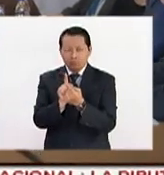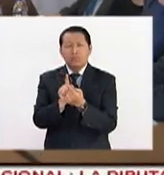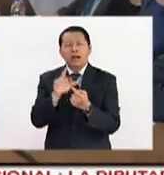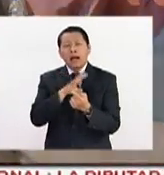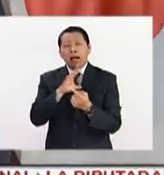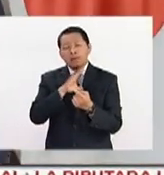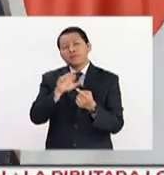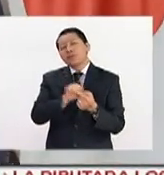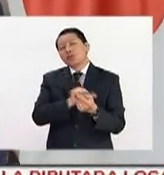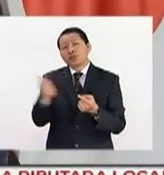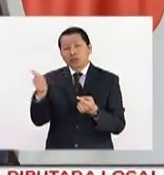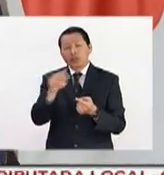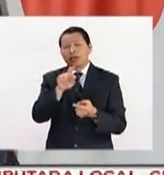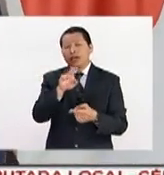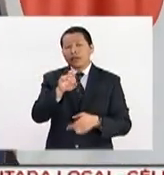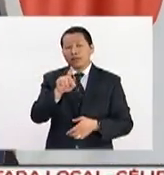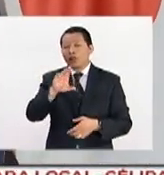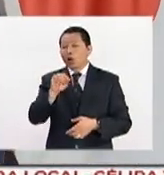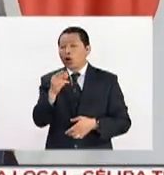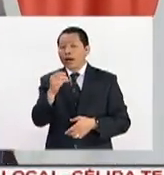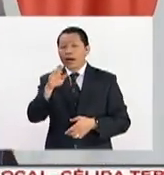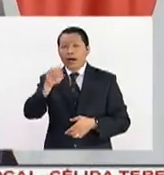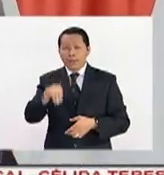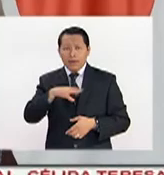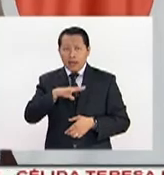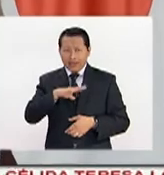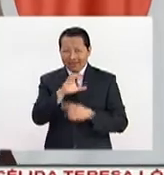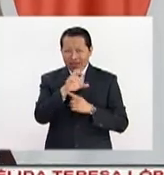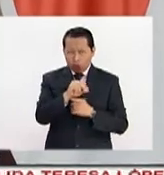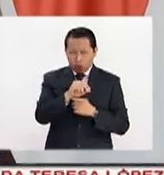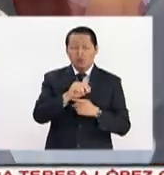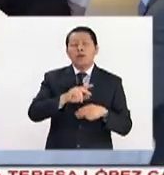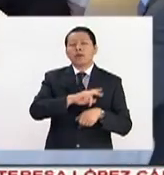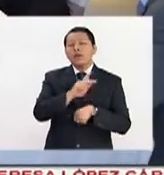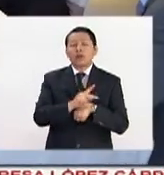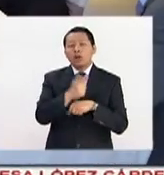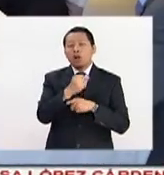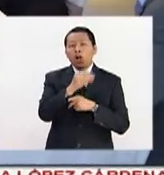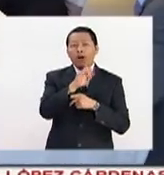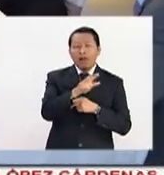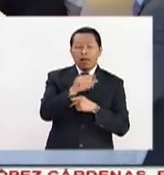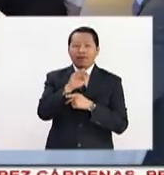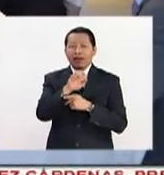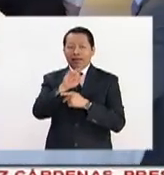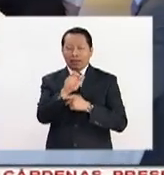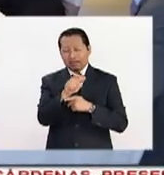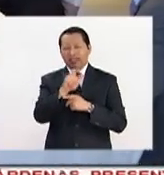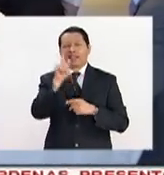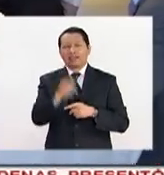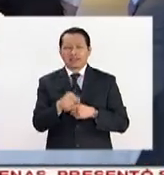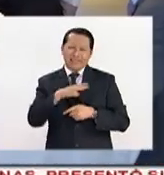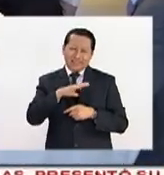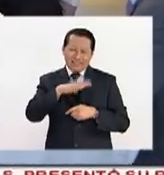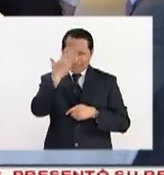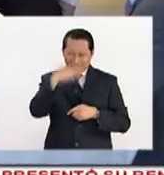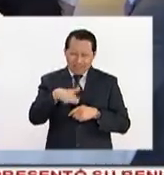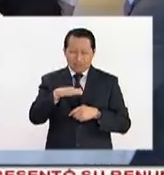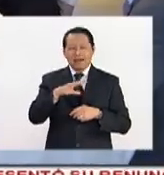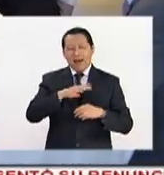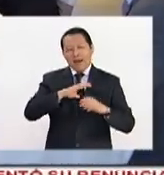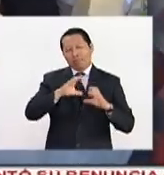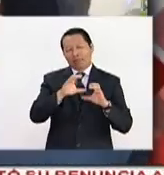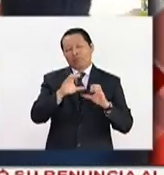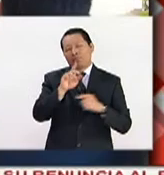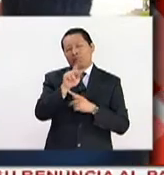tuvo un encuentro con David Cunningham, presidente y CEO de la empresa Global FedEx Express, líder mundial en mensajería. El